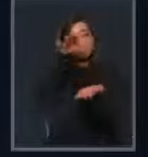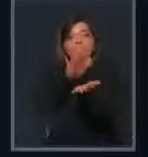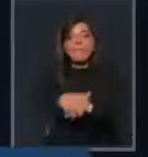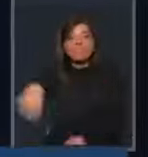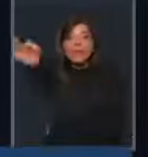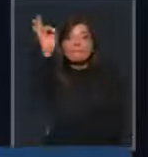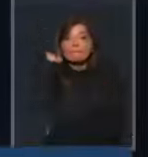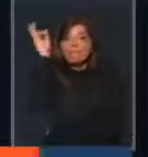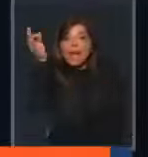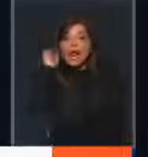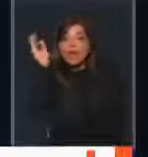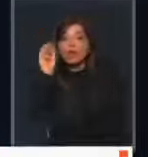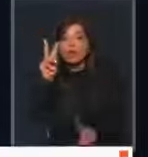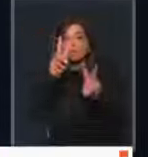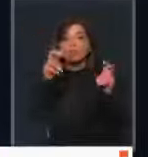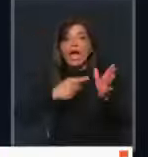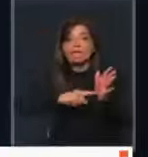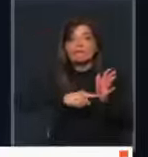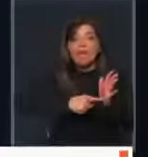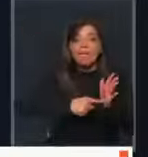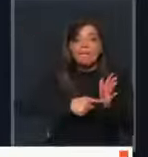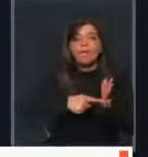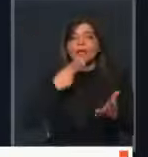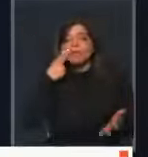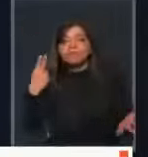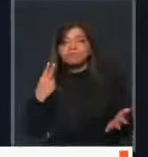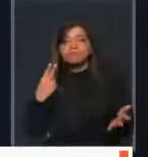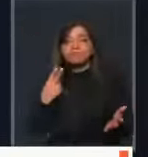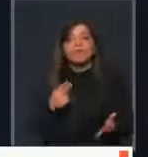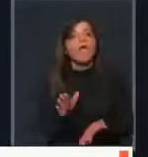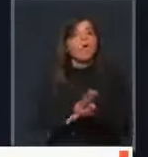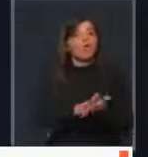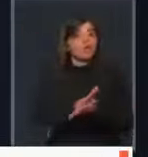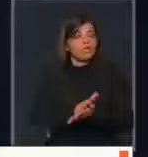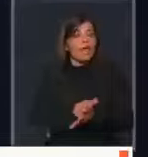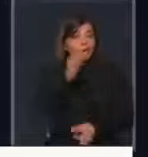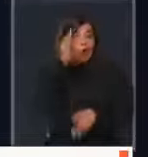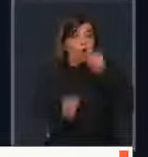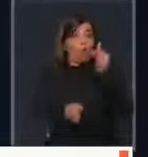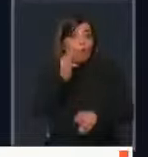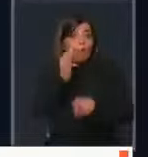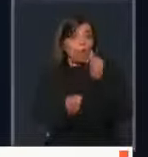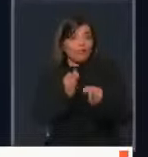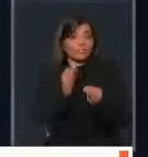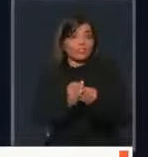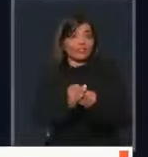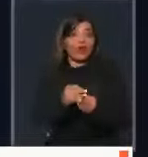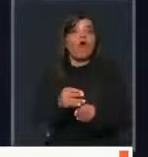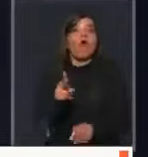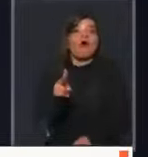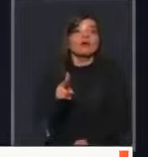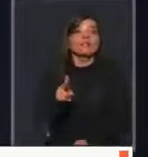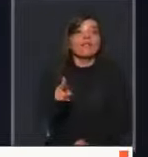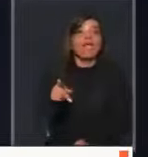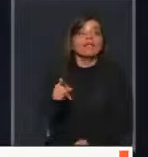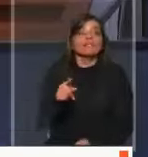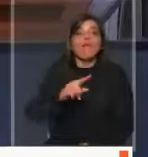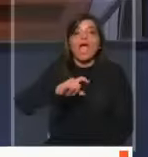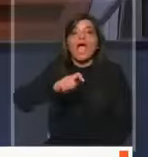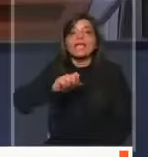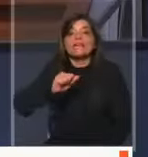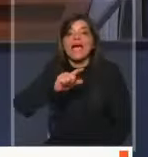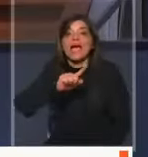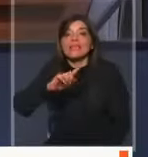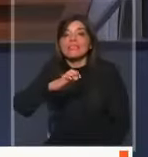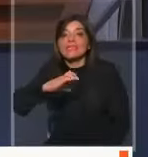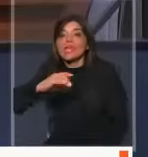de factibilidad técnica que va a permitir destrabar esta suspensión del juicio oral a la que tiene que ser sometido los gallegos, que